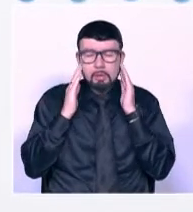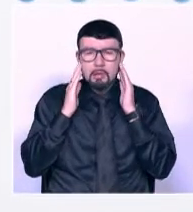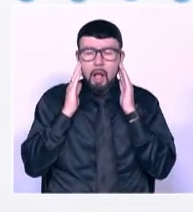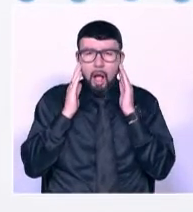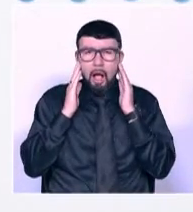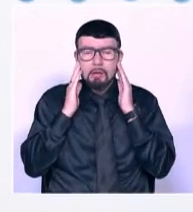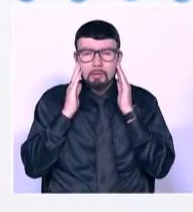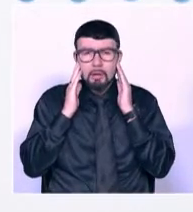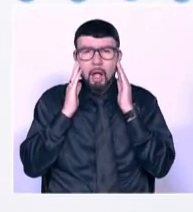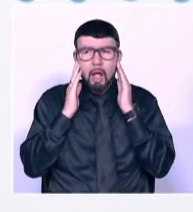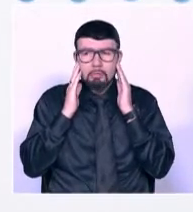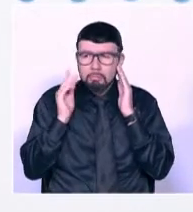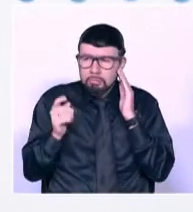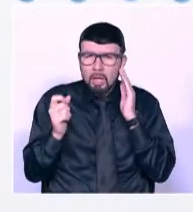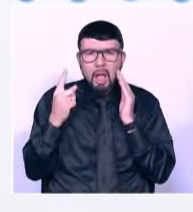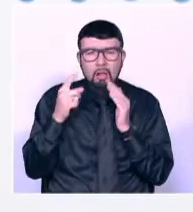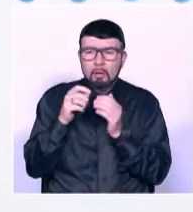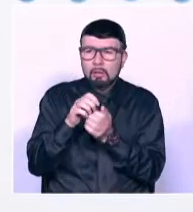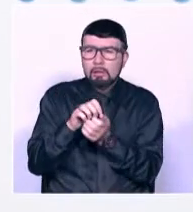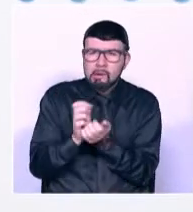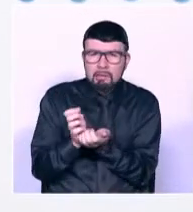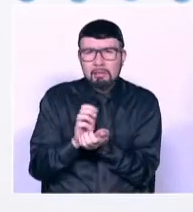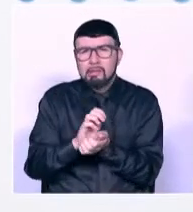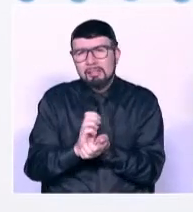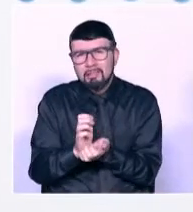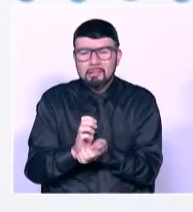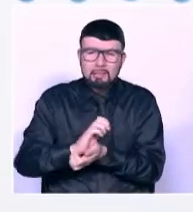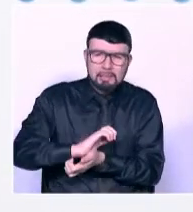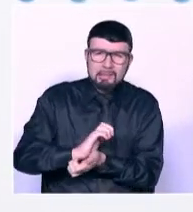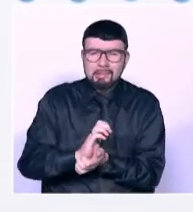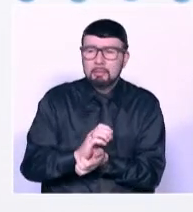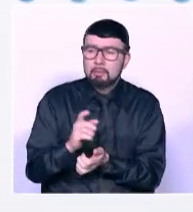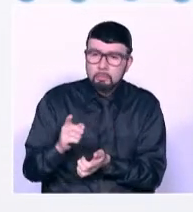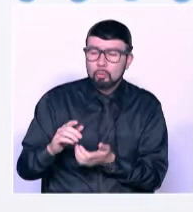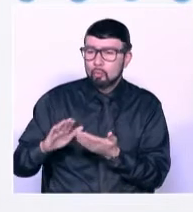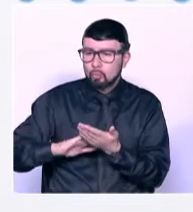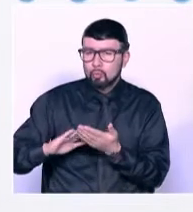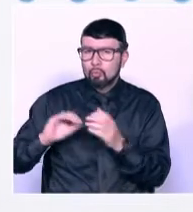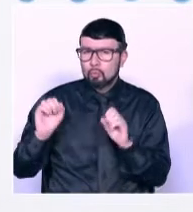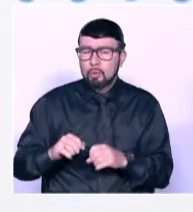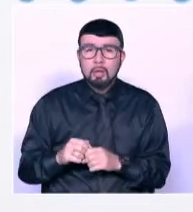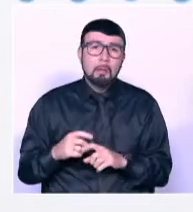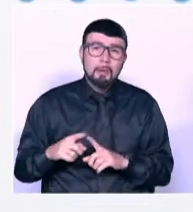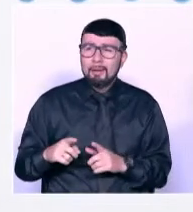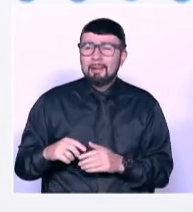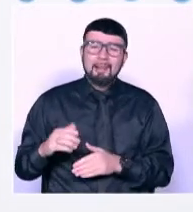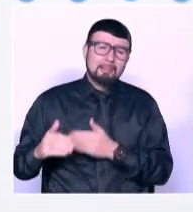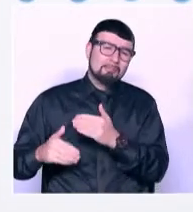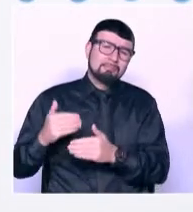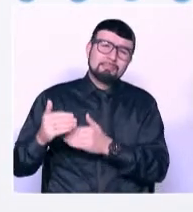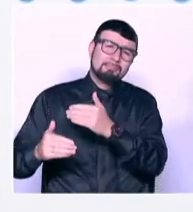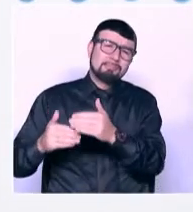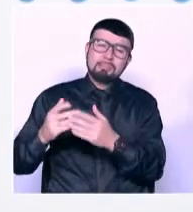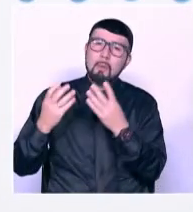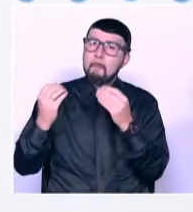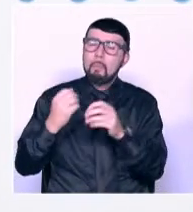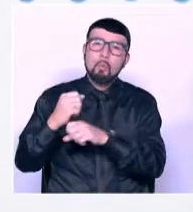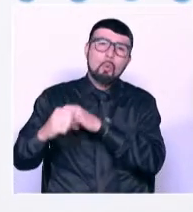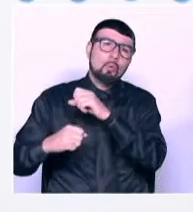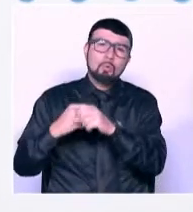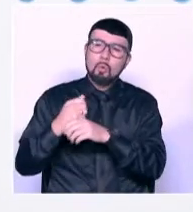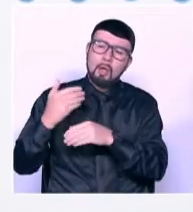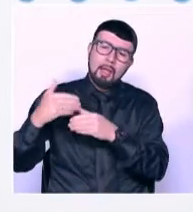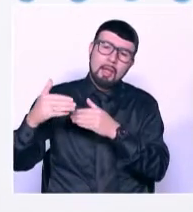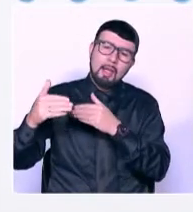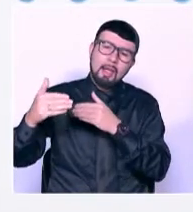se puede resolver el inconveniente. Cuando ya dejamos que esto vaya evolucionando, ya empieza a haber